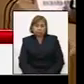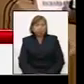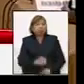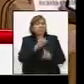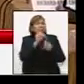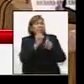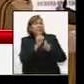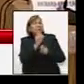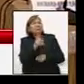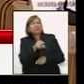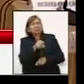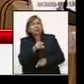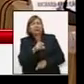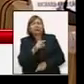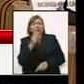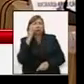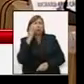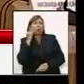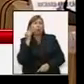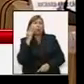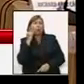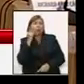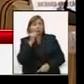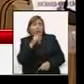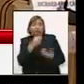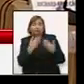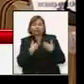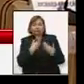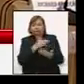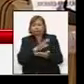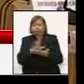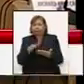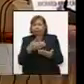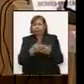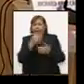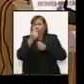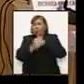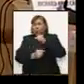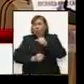Usted, con la experiencia que tiene por todos estos años,